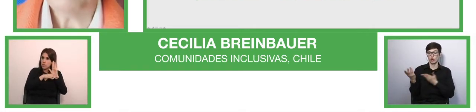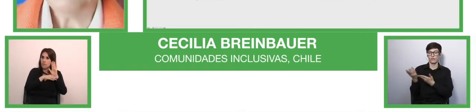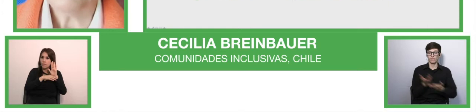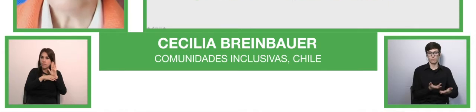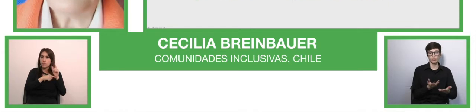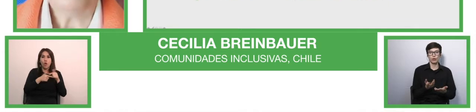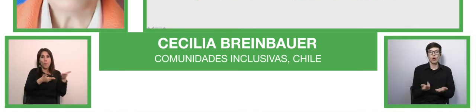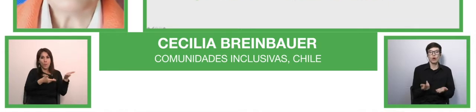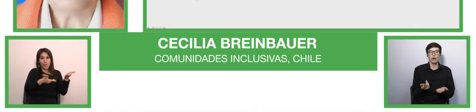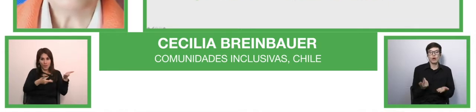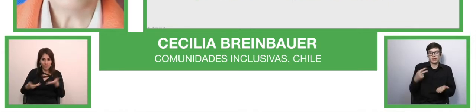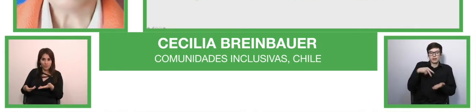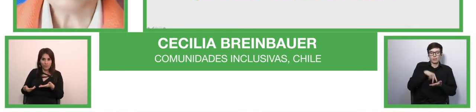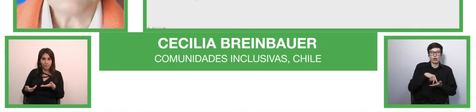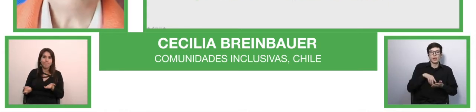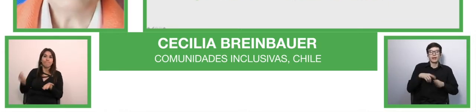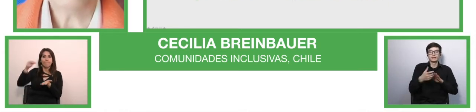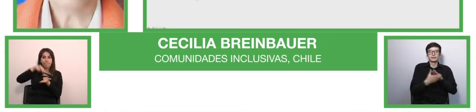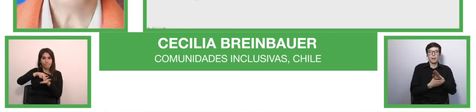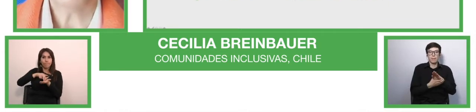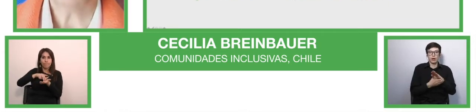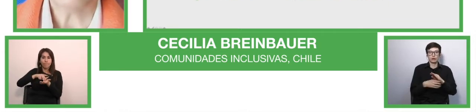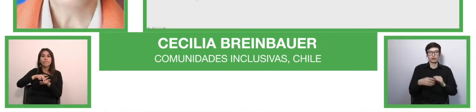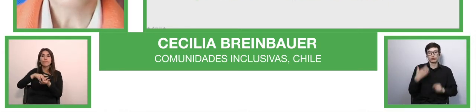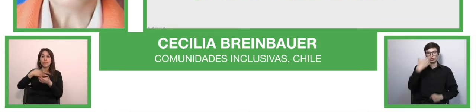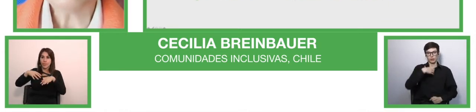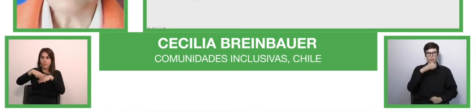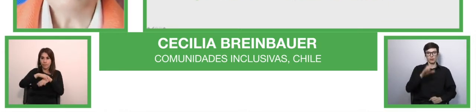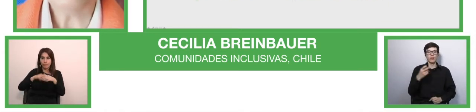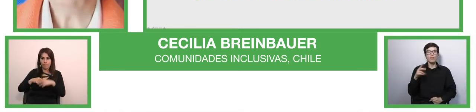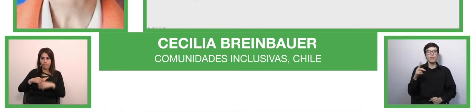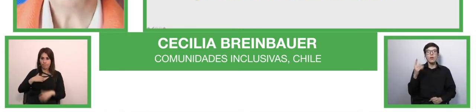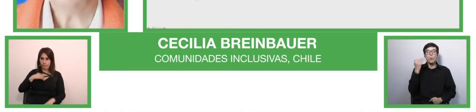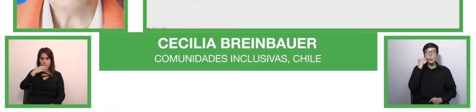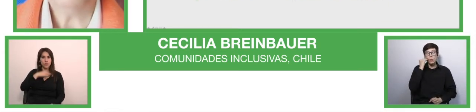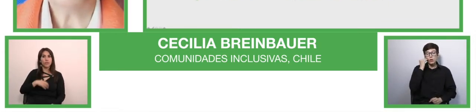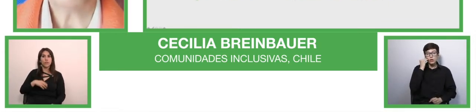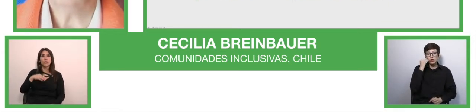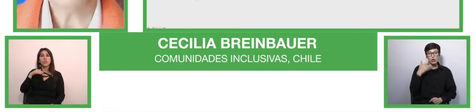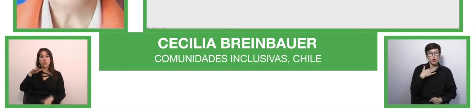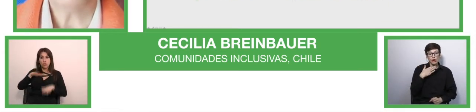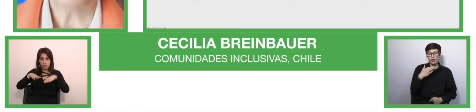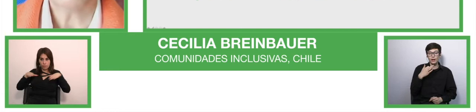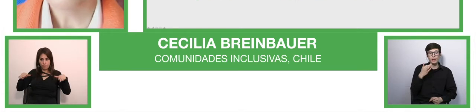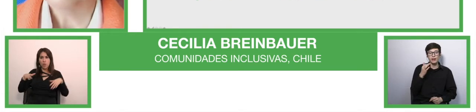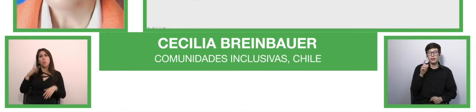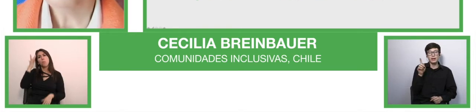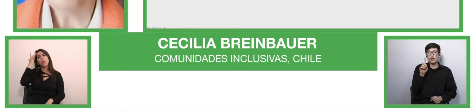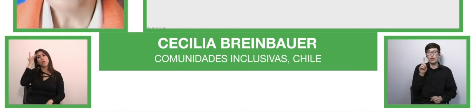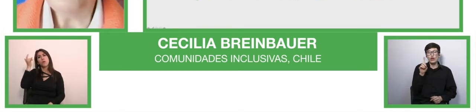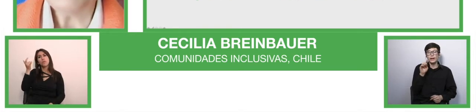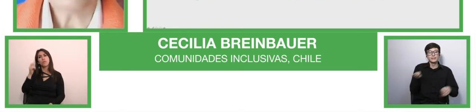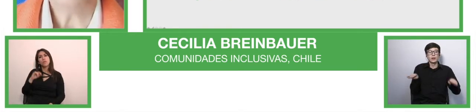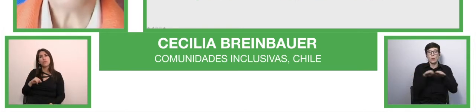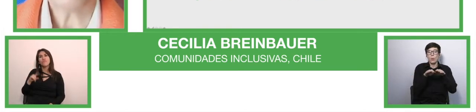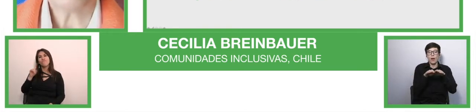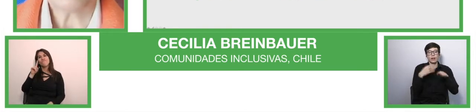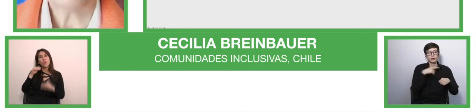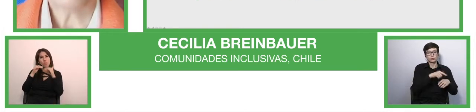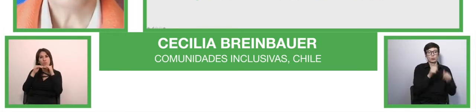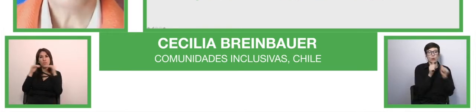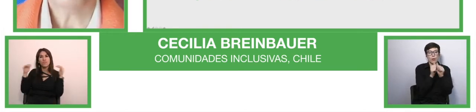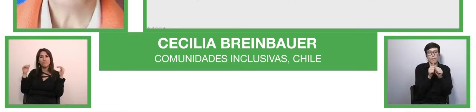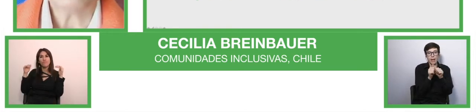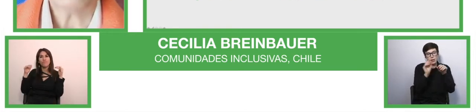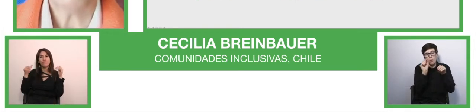en la escuela de un niño o niña que se desvía de la norma que se desvía del promedio de sus compañeros en una desviación